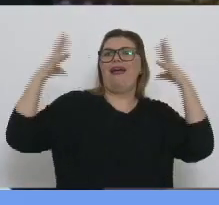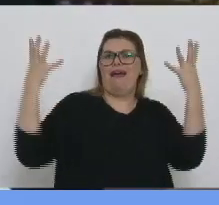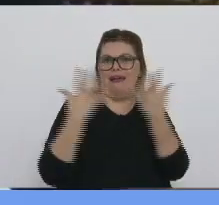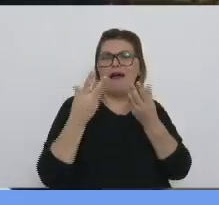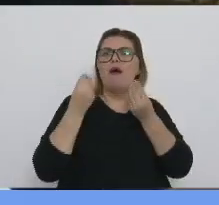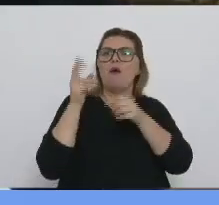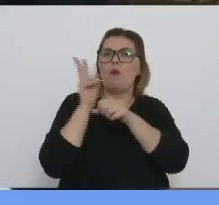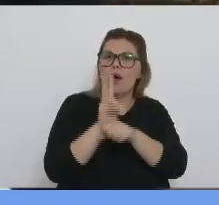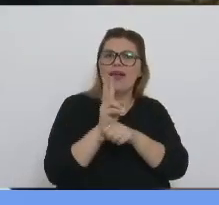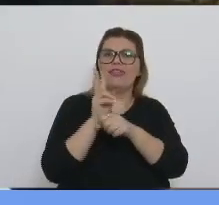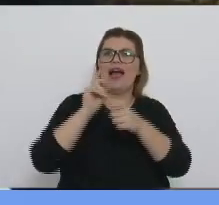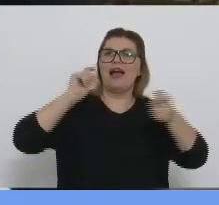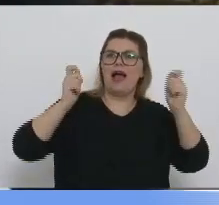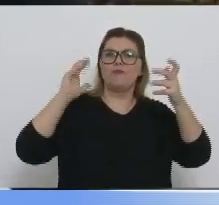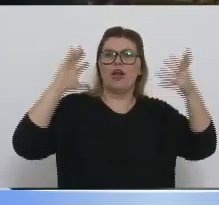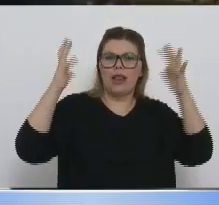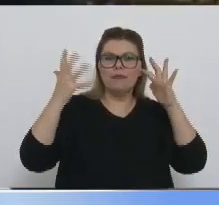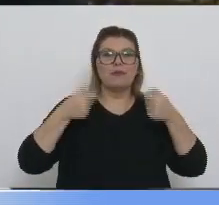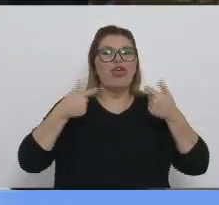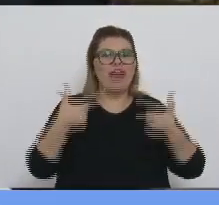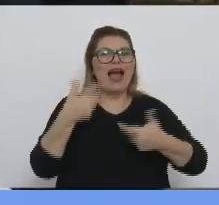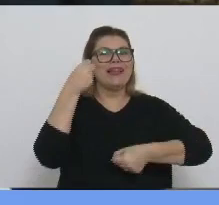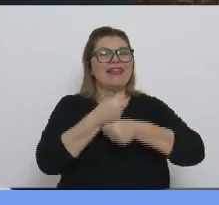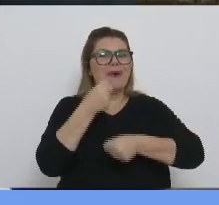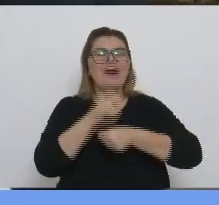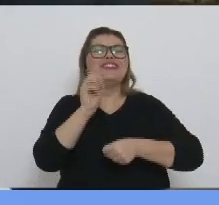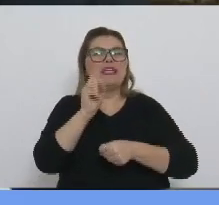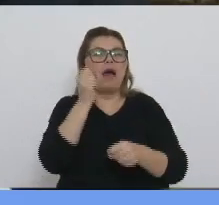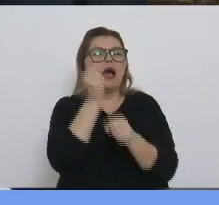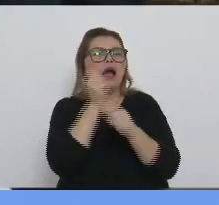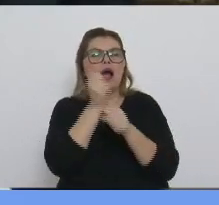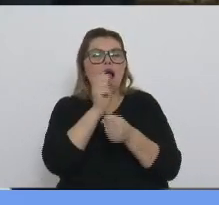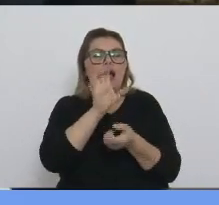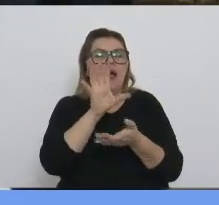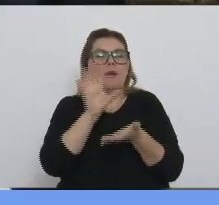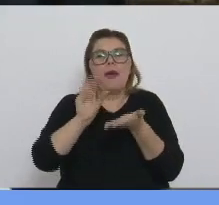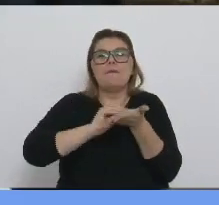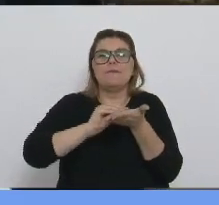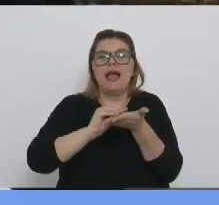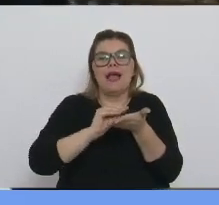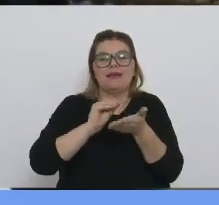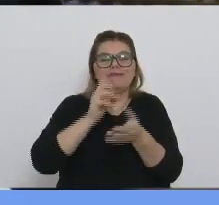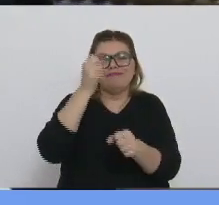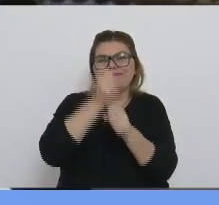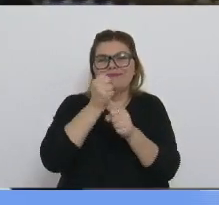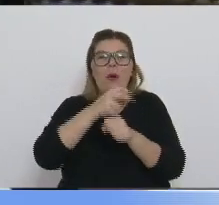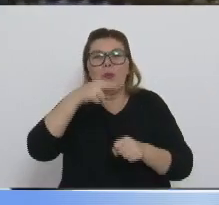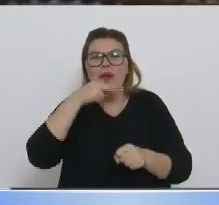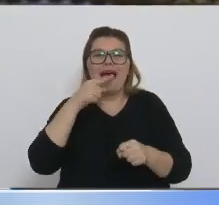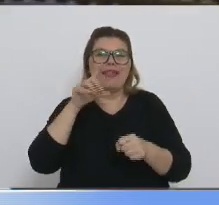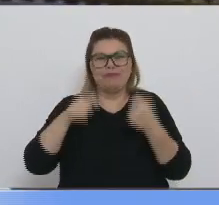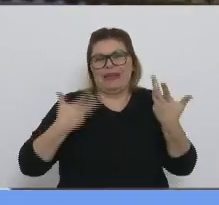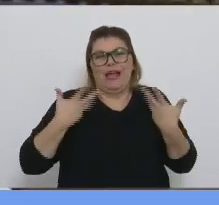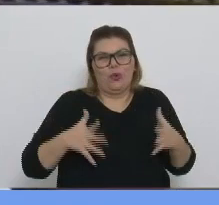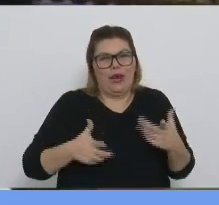esta oportunidad de generar empleo verde de fortalecer además la identidad de nuestras comunidades de preservar nuestro patrimonio